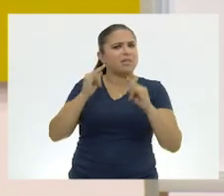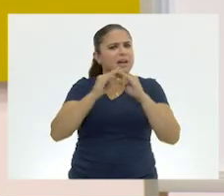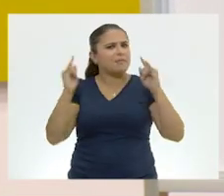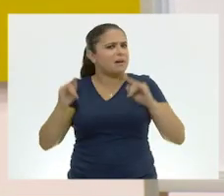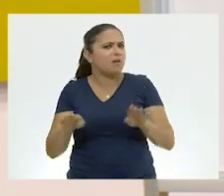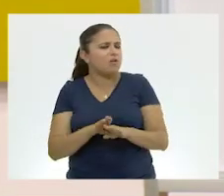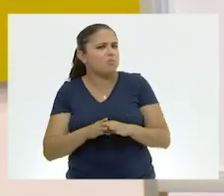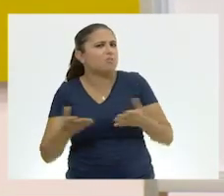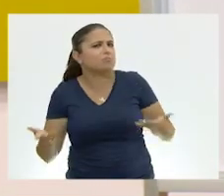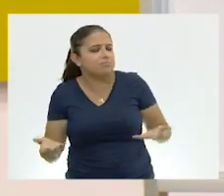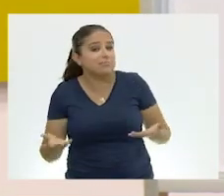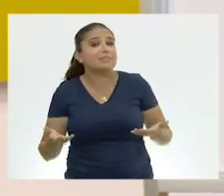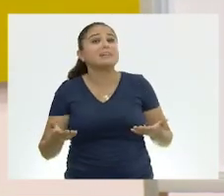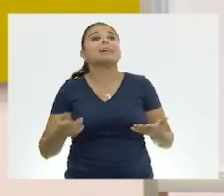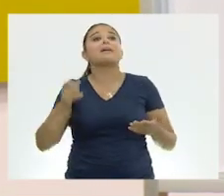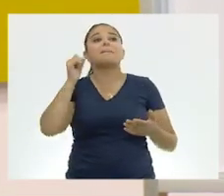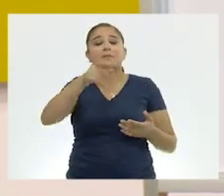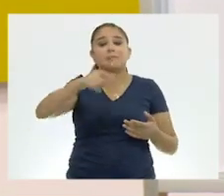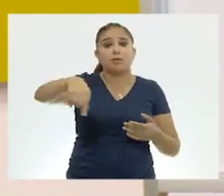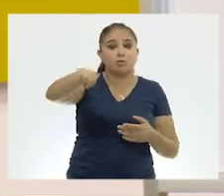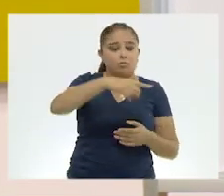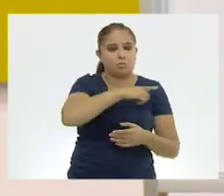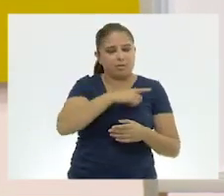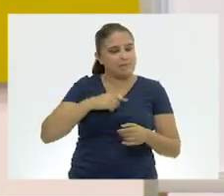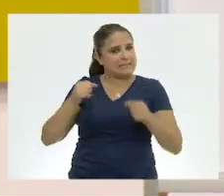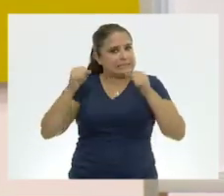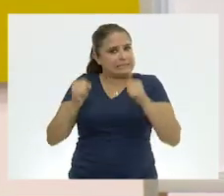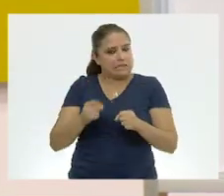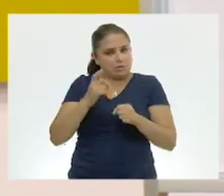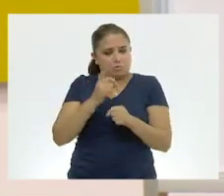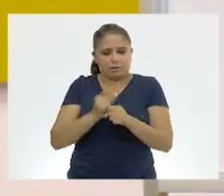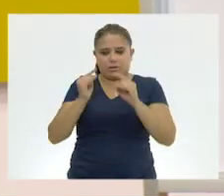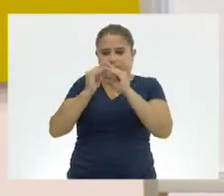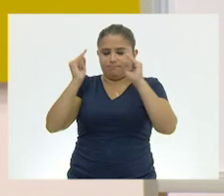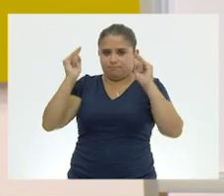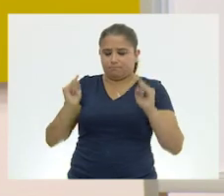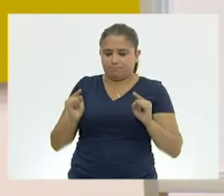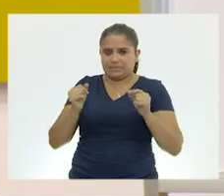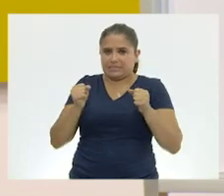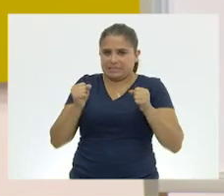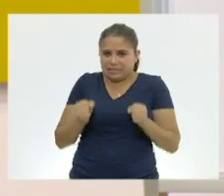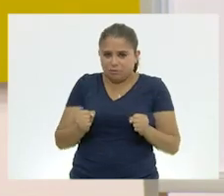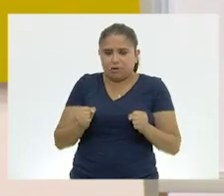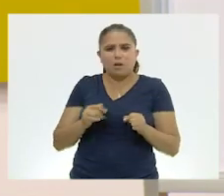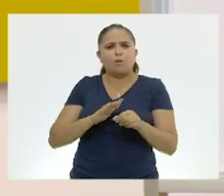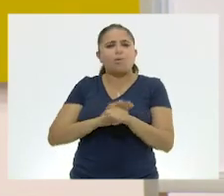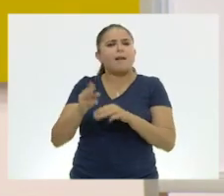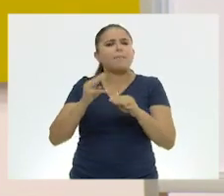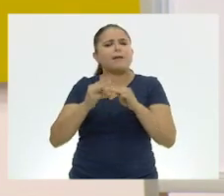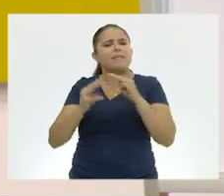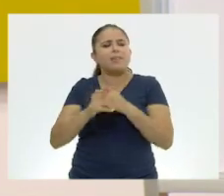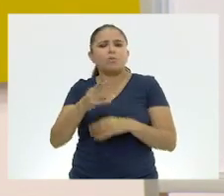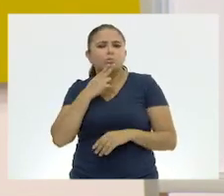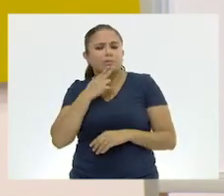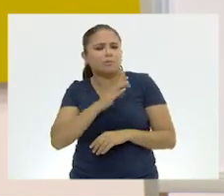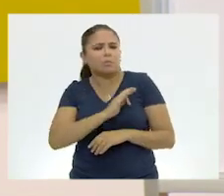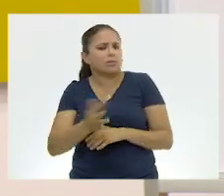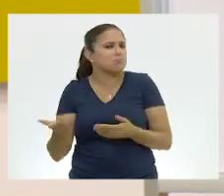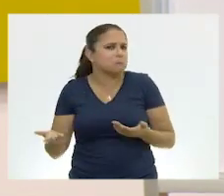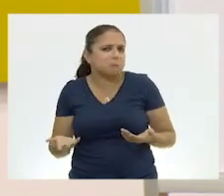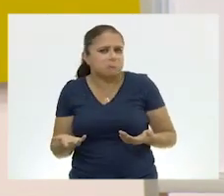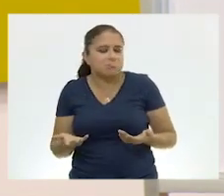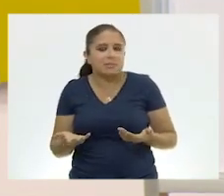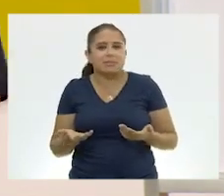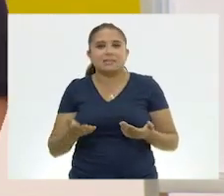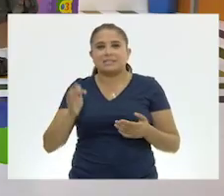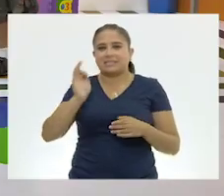acampar? Claro, tomando todas las medidas de seguridad. ¿Y qué materiales podrían utilizar?